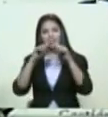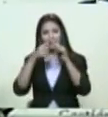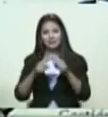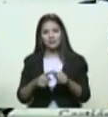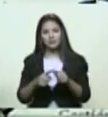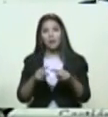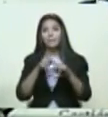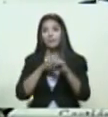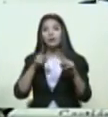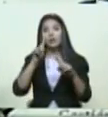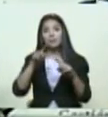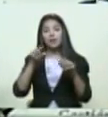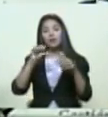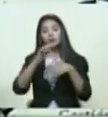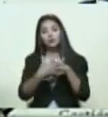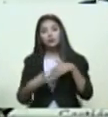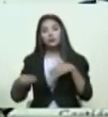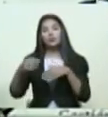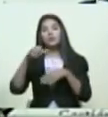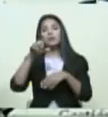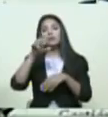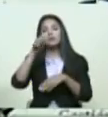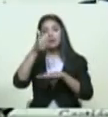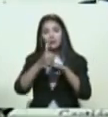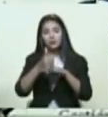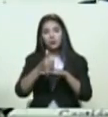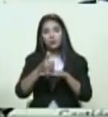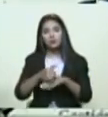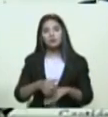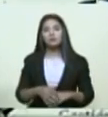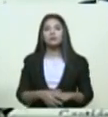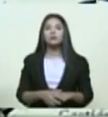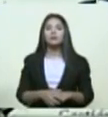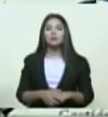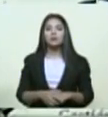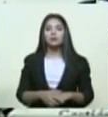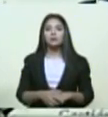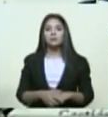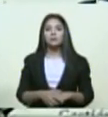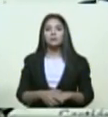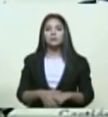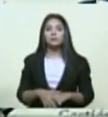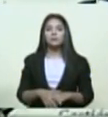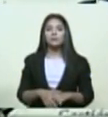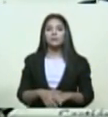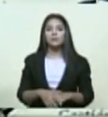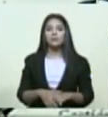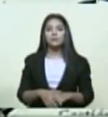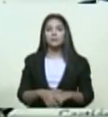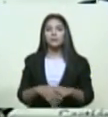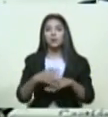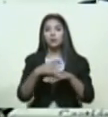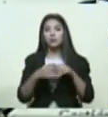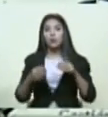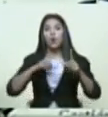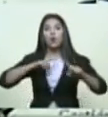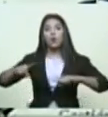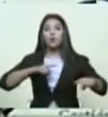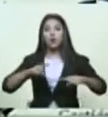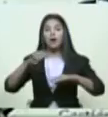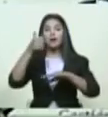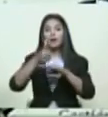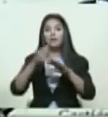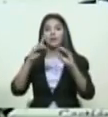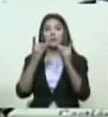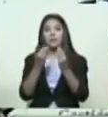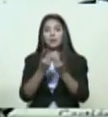también subdirecciones. Direcciones generales, direcciones de línea, subdirecciones, coordinaciones, jefe de departamento,